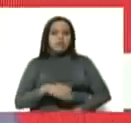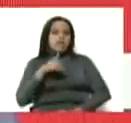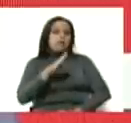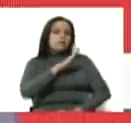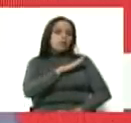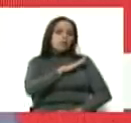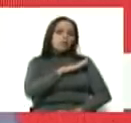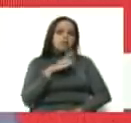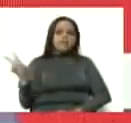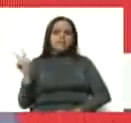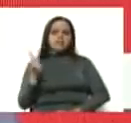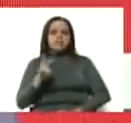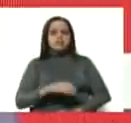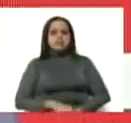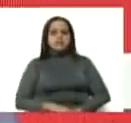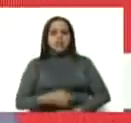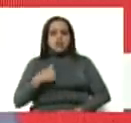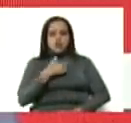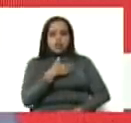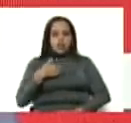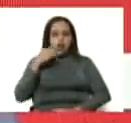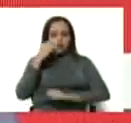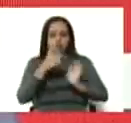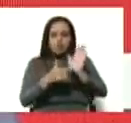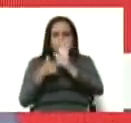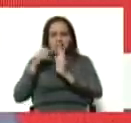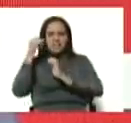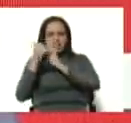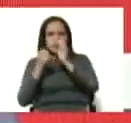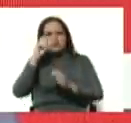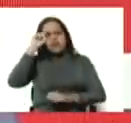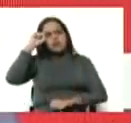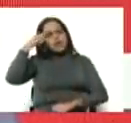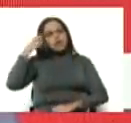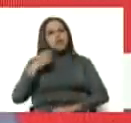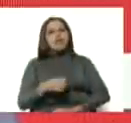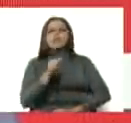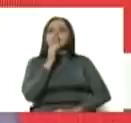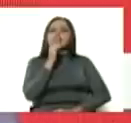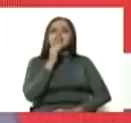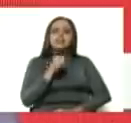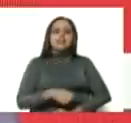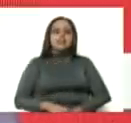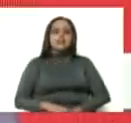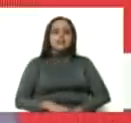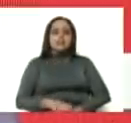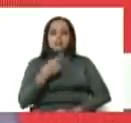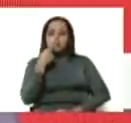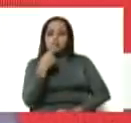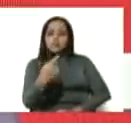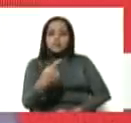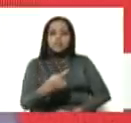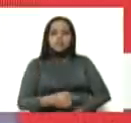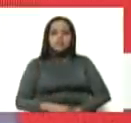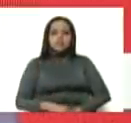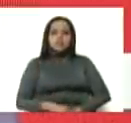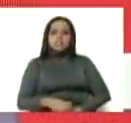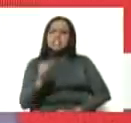de Venezuela. Yo quiero pedir ese video, por favor, para recordar de quién estamos hablando y ante